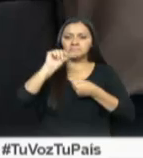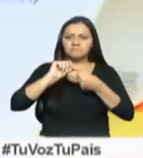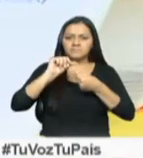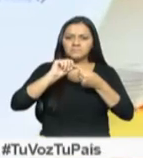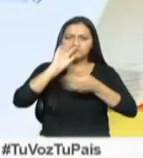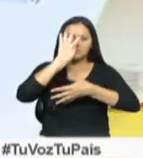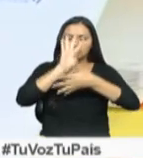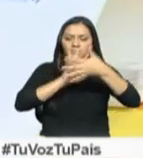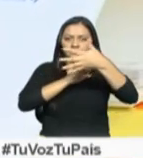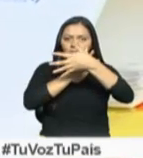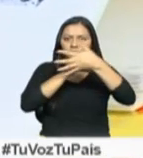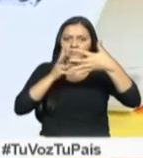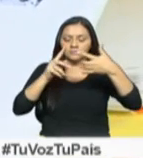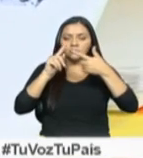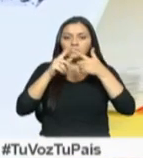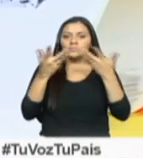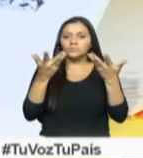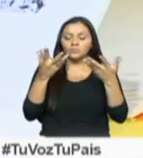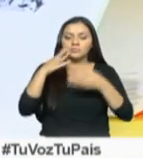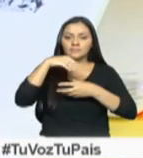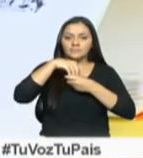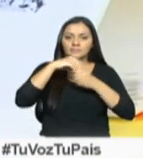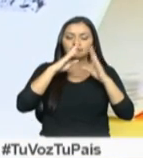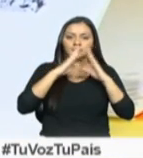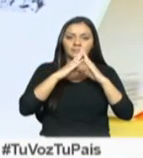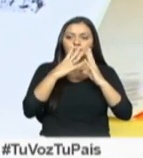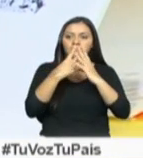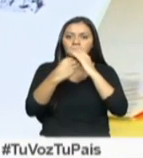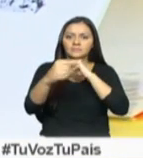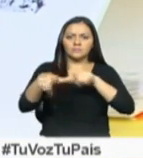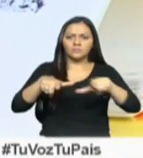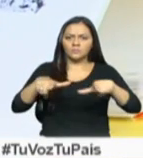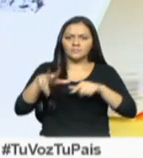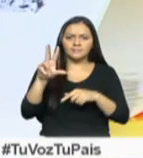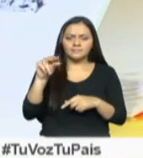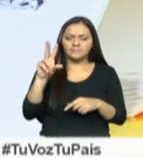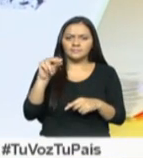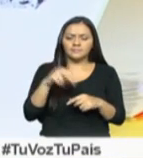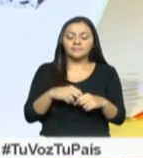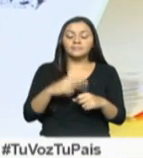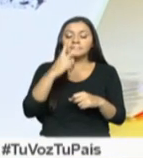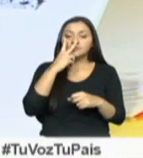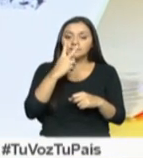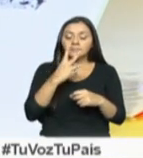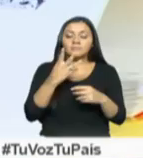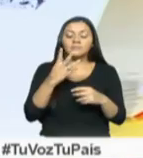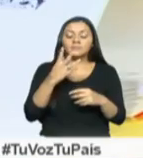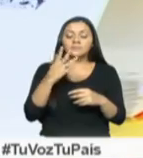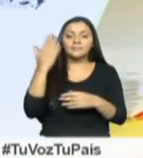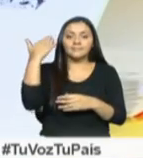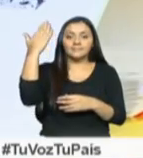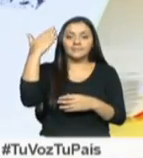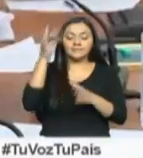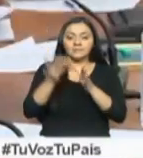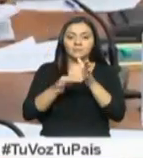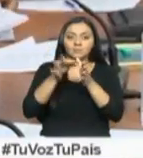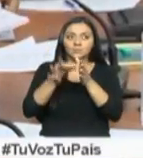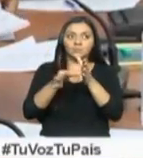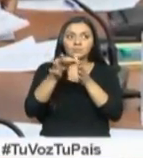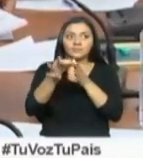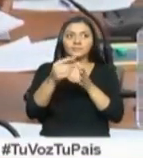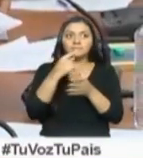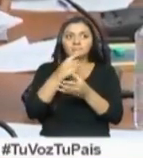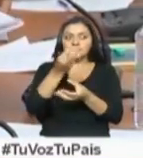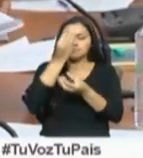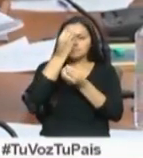establecidas, que solo sea en los domicilios y no en espacios públicos. El organismo recibió a la alcaldesa de Durán, Alexandra Arce, quien